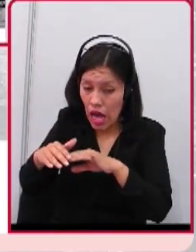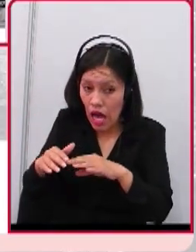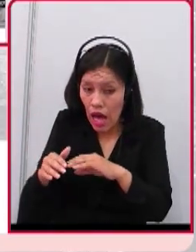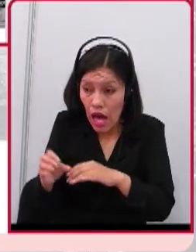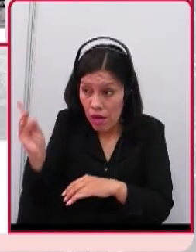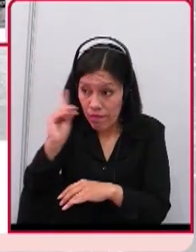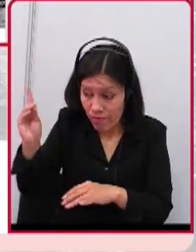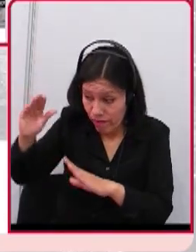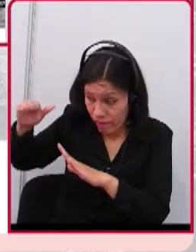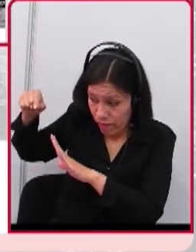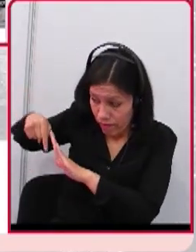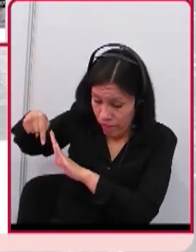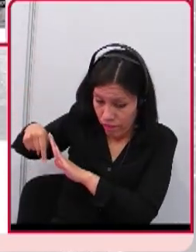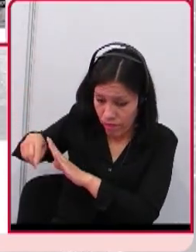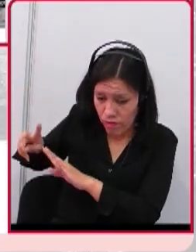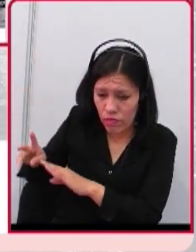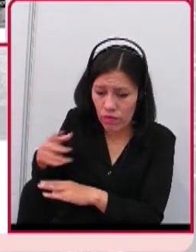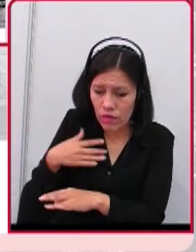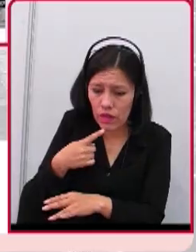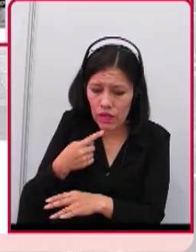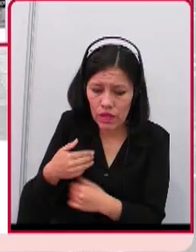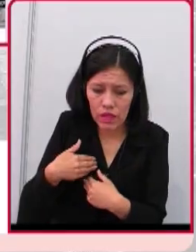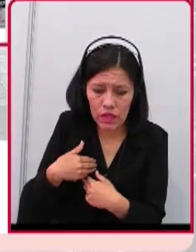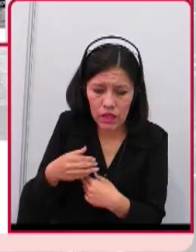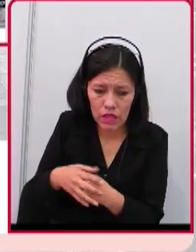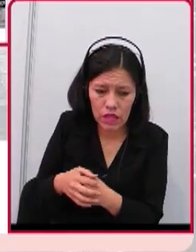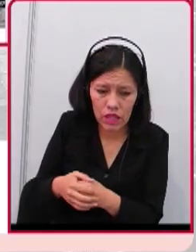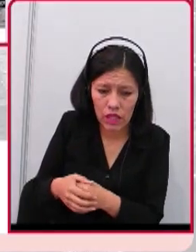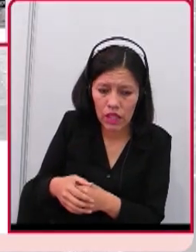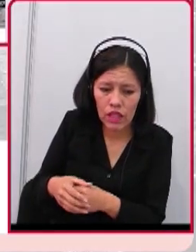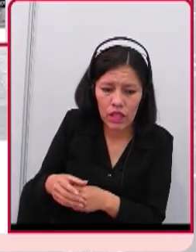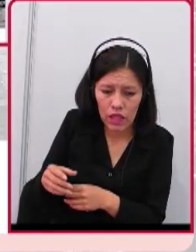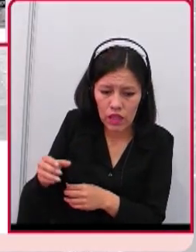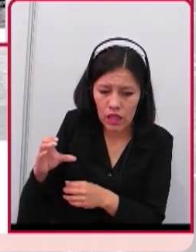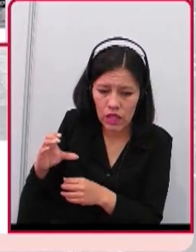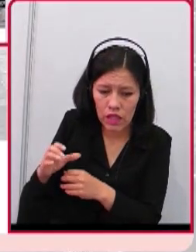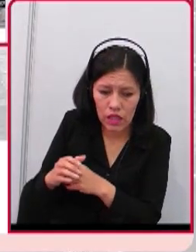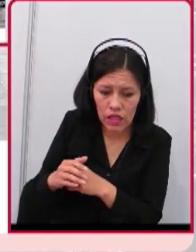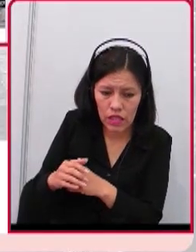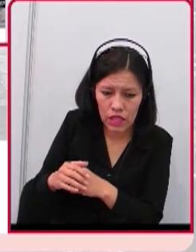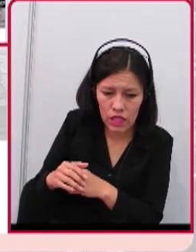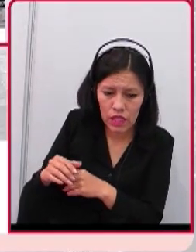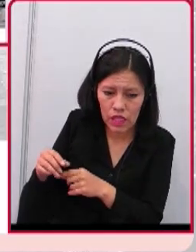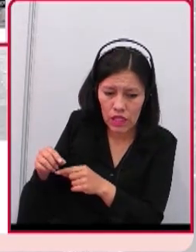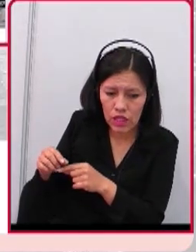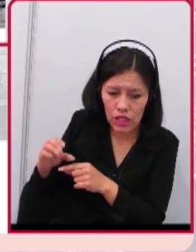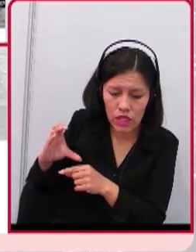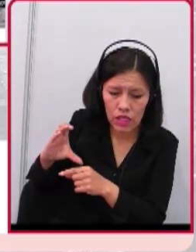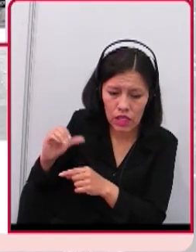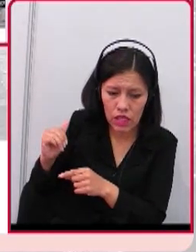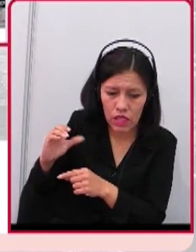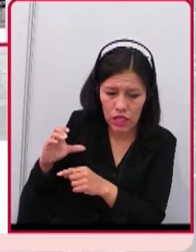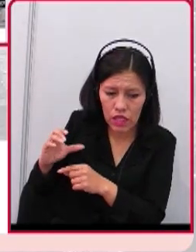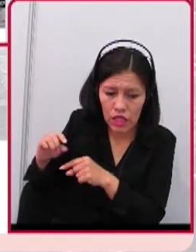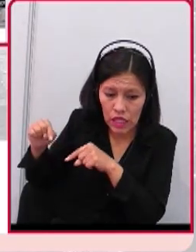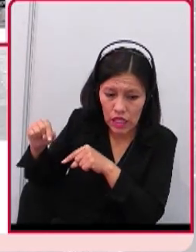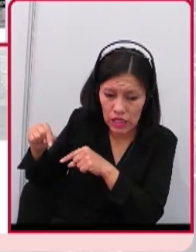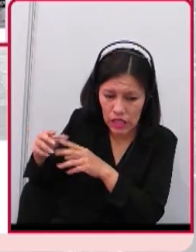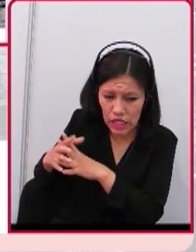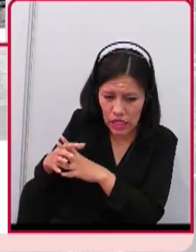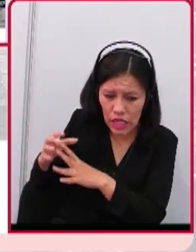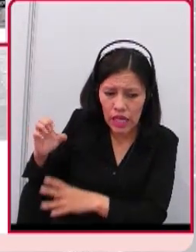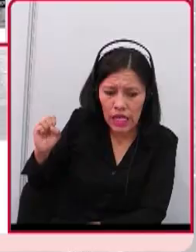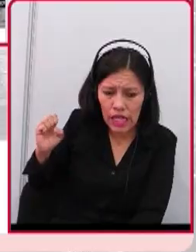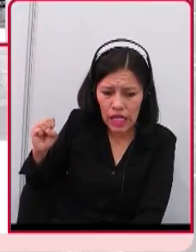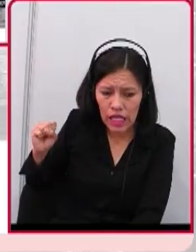de esfalerita, galena, obviamente determinando un secuenciamiento metálico, ¿no? Estos son un poco más